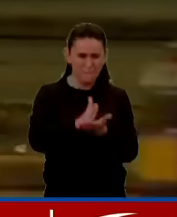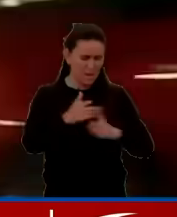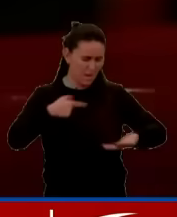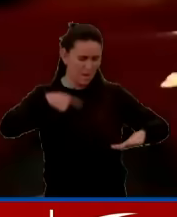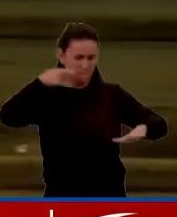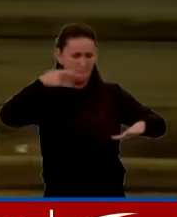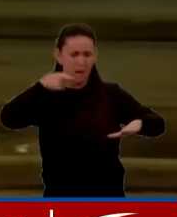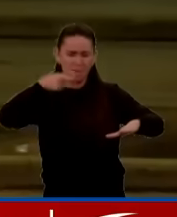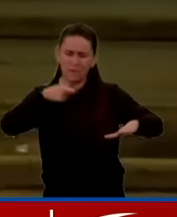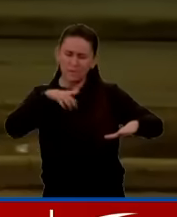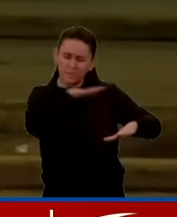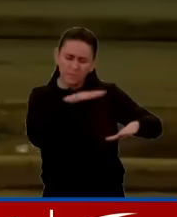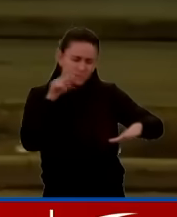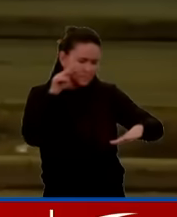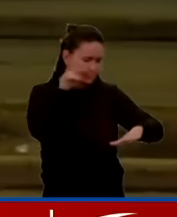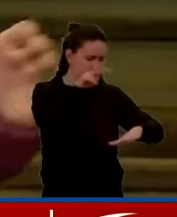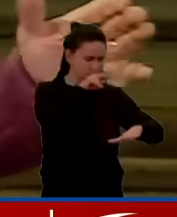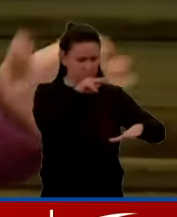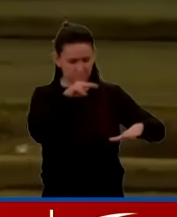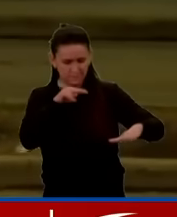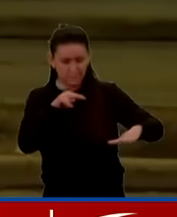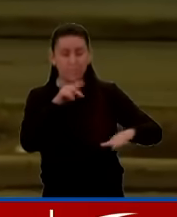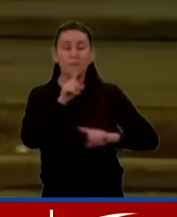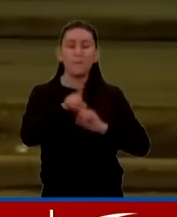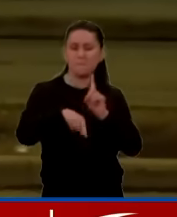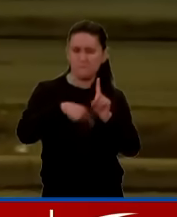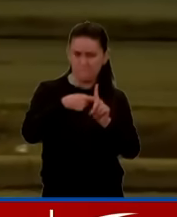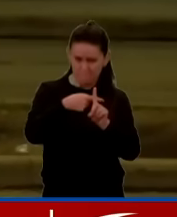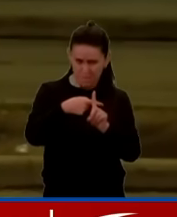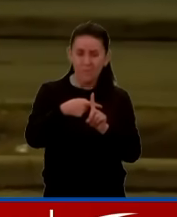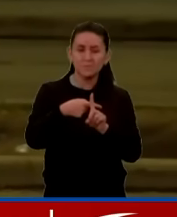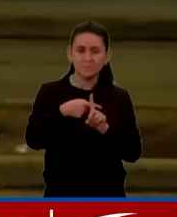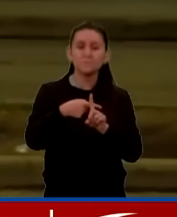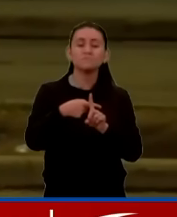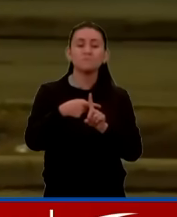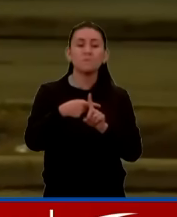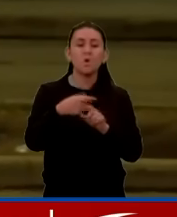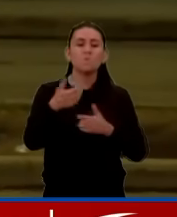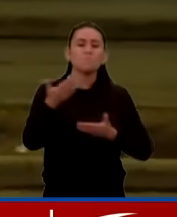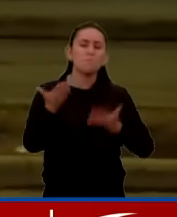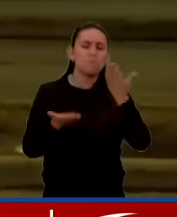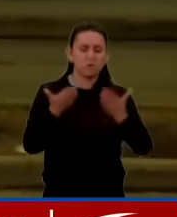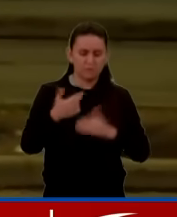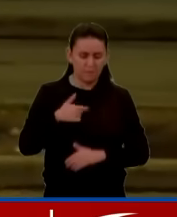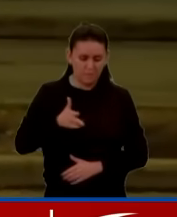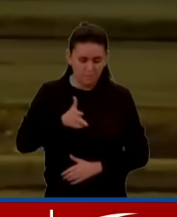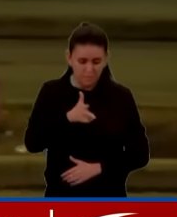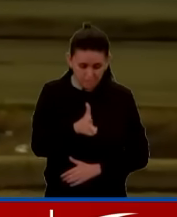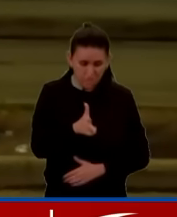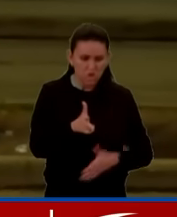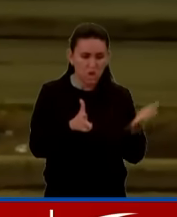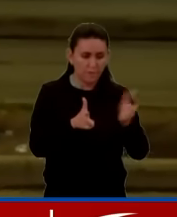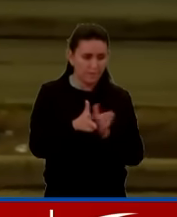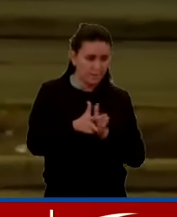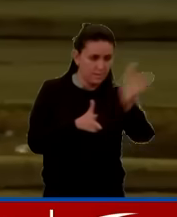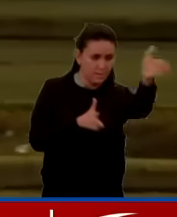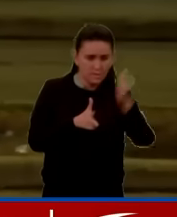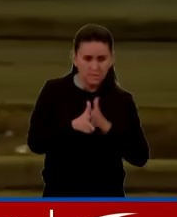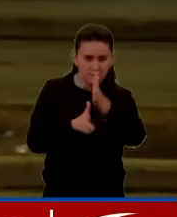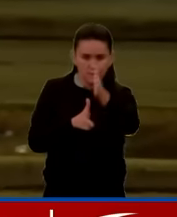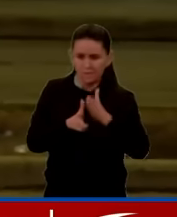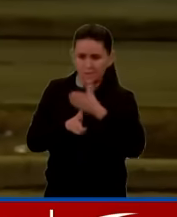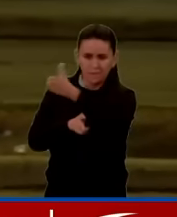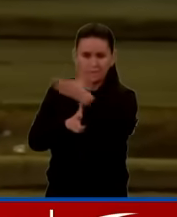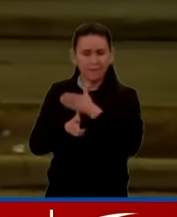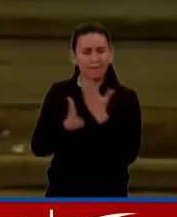crimen, pero además le están haciendo seguimiento a las diferentes rutas que pudo haber tomado la motocicleta en la que se